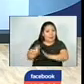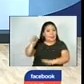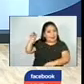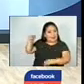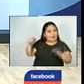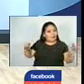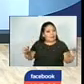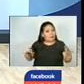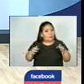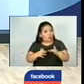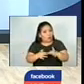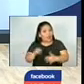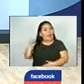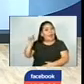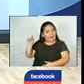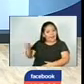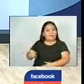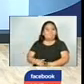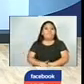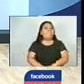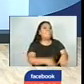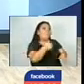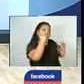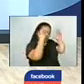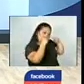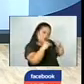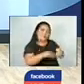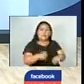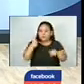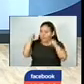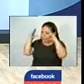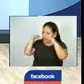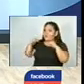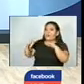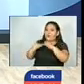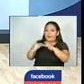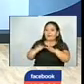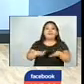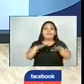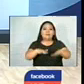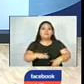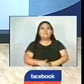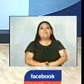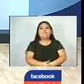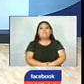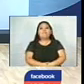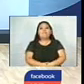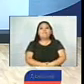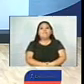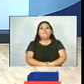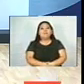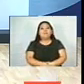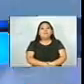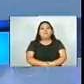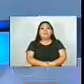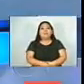desarrollo de la sesión plenaria ahí en la Asamblea Legislativa. Gracias. Buenas noches, Roxana. Buenas noches para ti también. Muchas gracias por tu reporte.